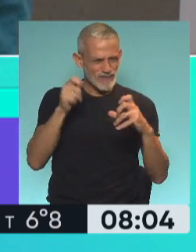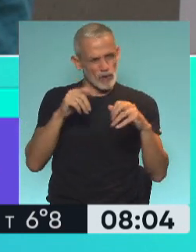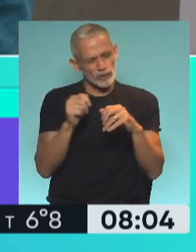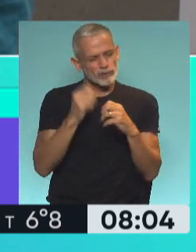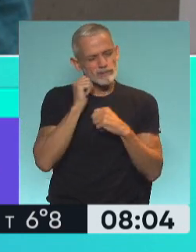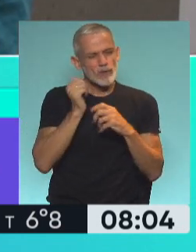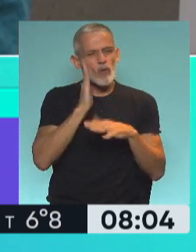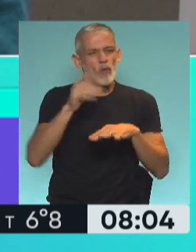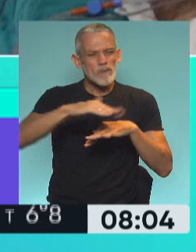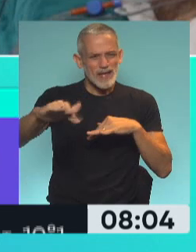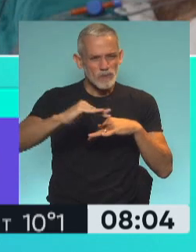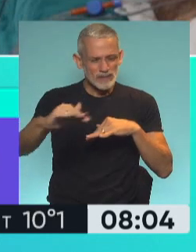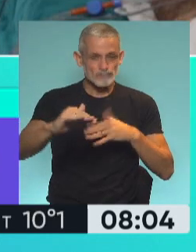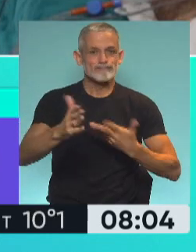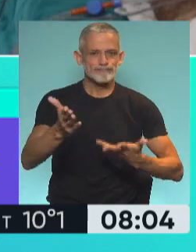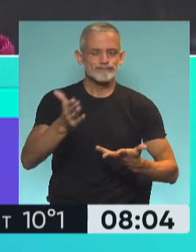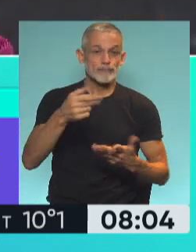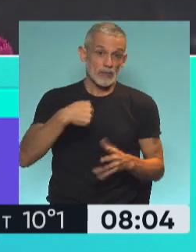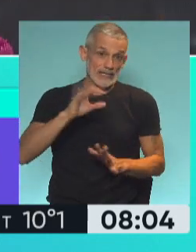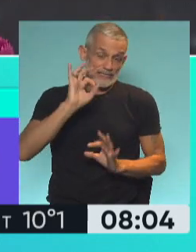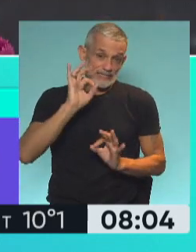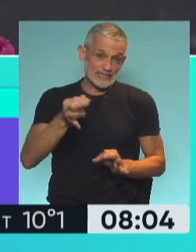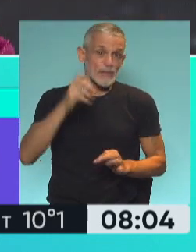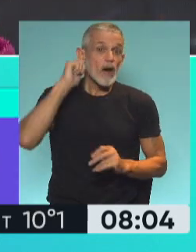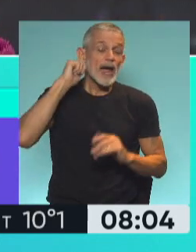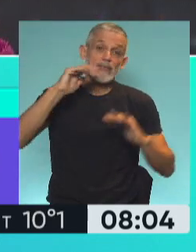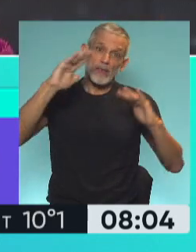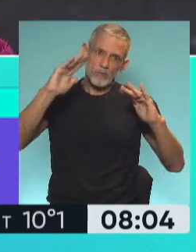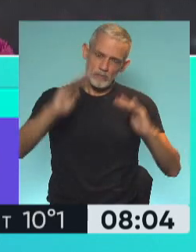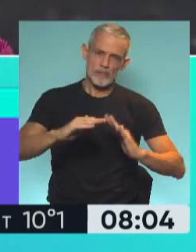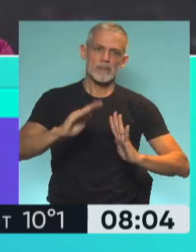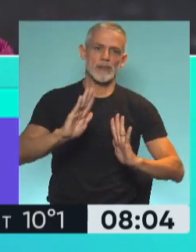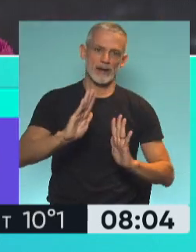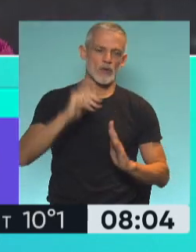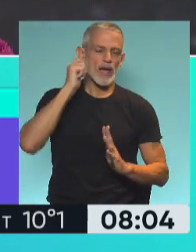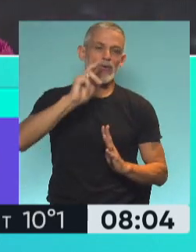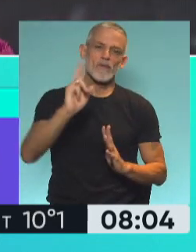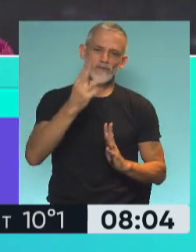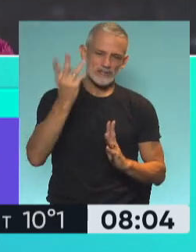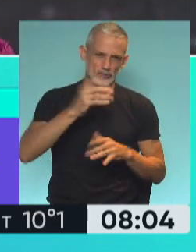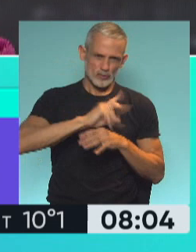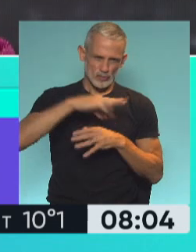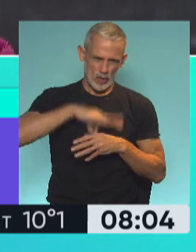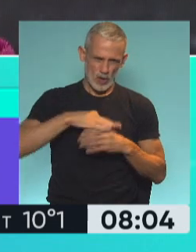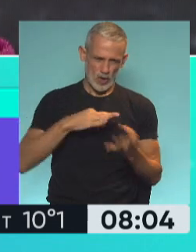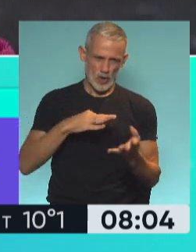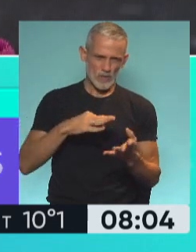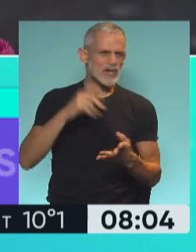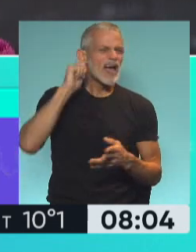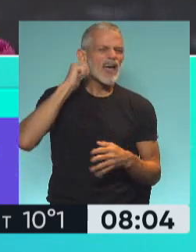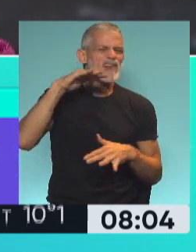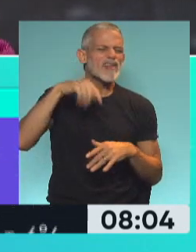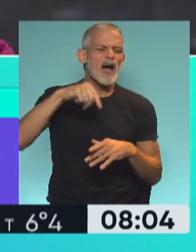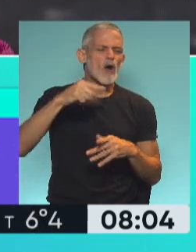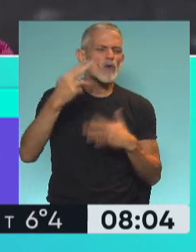un dato puntual. Sabemos que bajó la edad de fallecimiento respecto a quienes se han contagiado COVID. ¿A cuánto bajó